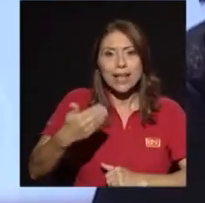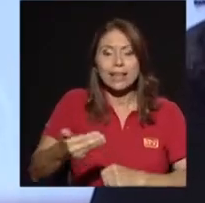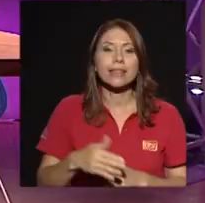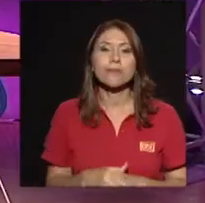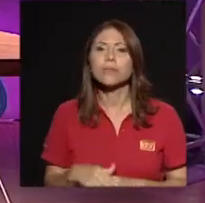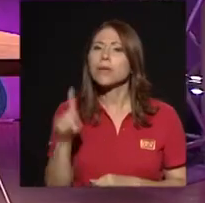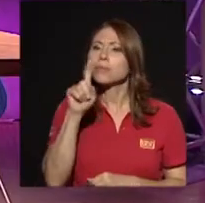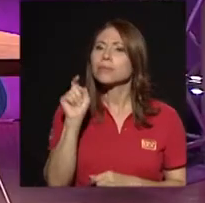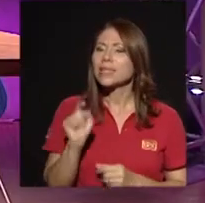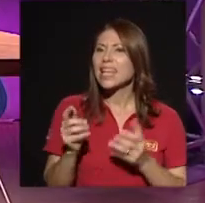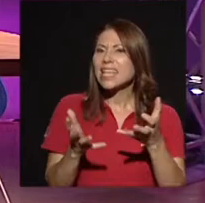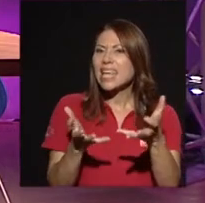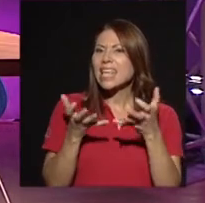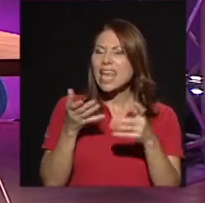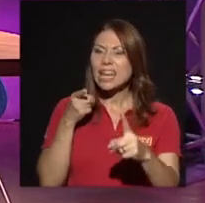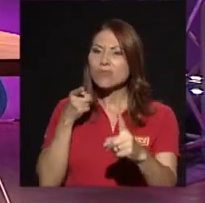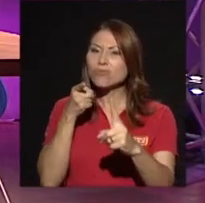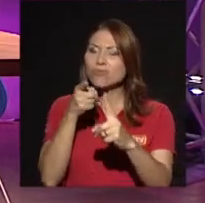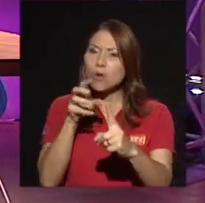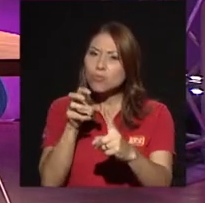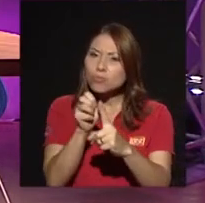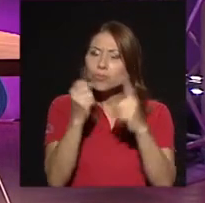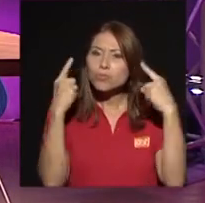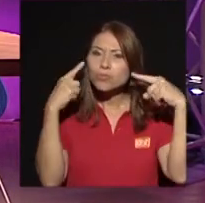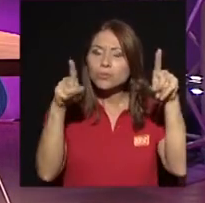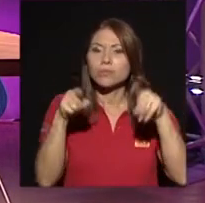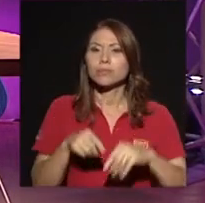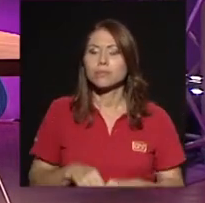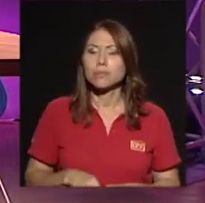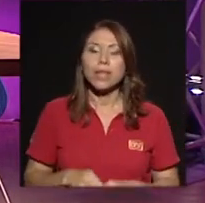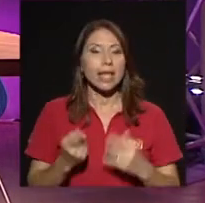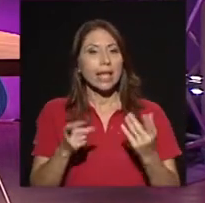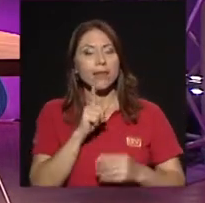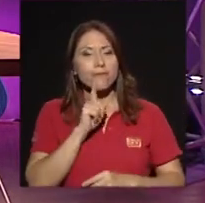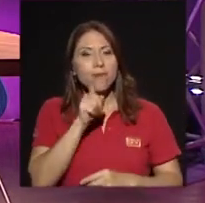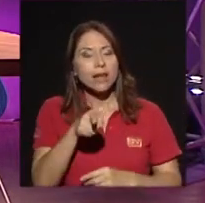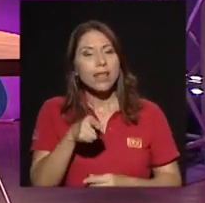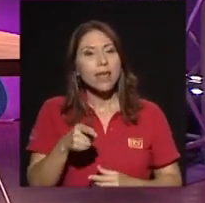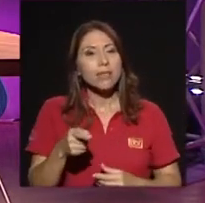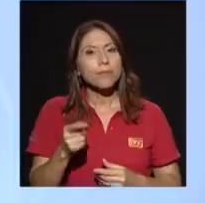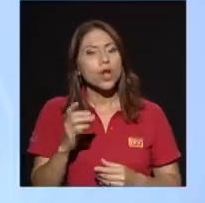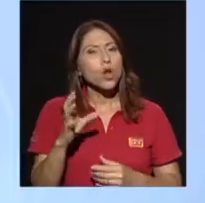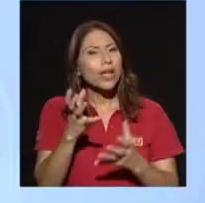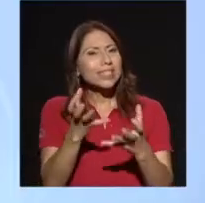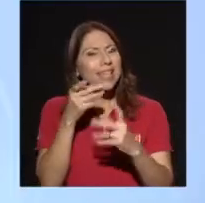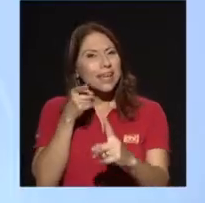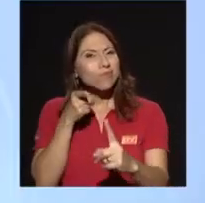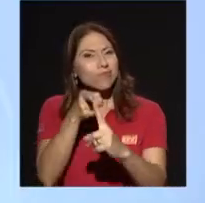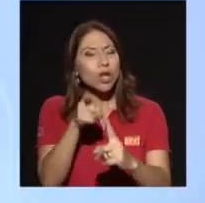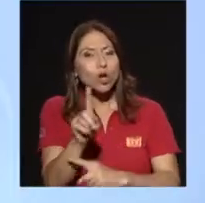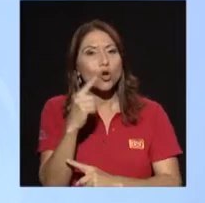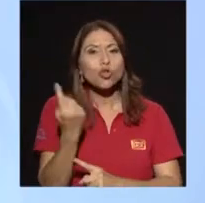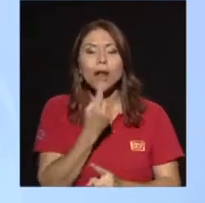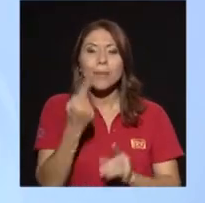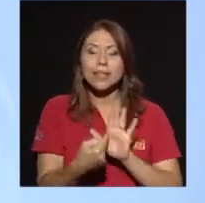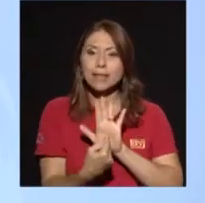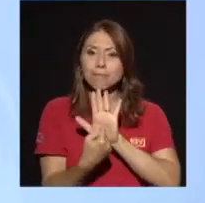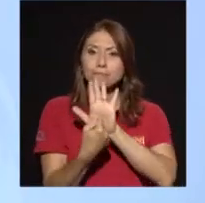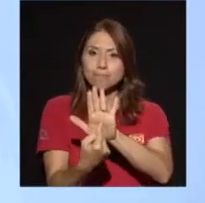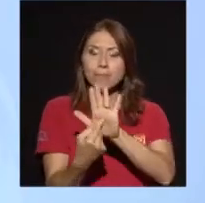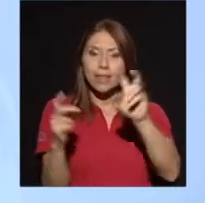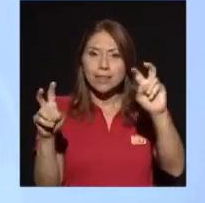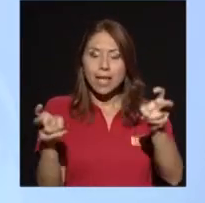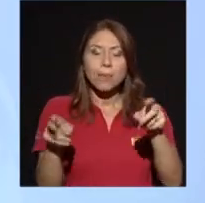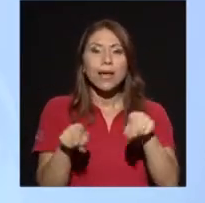pretende alcanzar específicamente el colectivo? Sí, en realidad lo que se busca más que todo no es solamente posicionar y visibilizar el